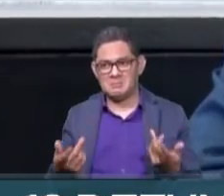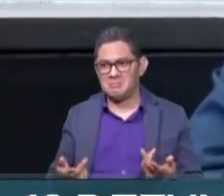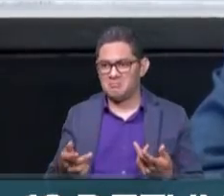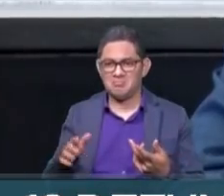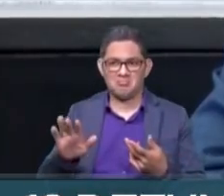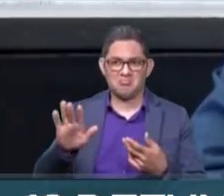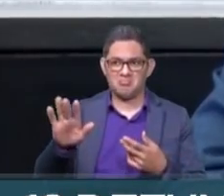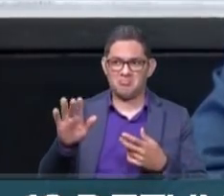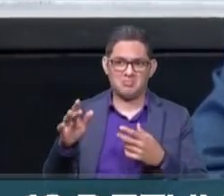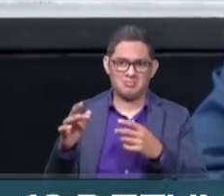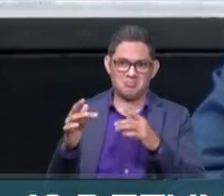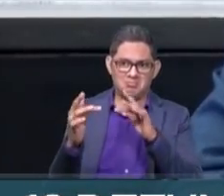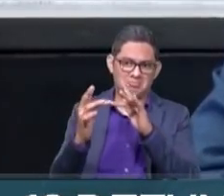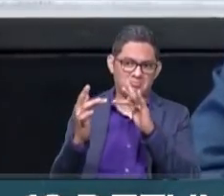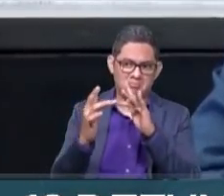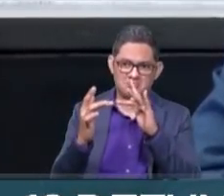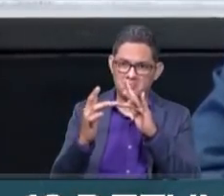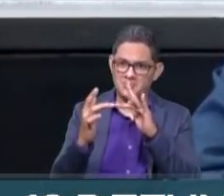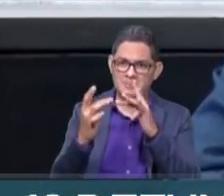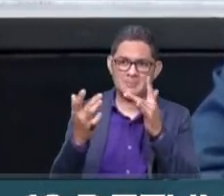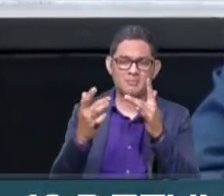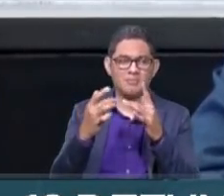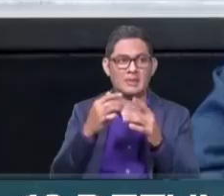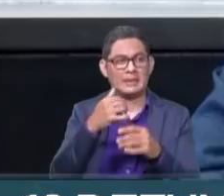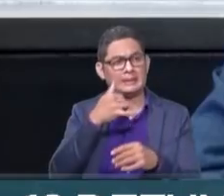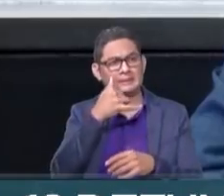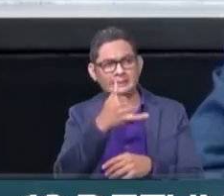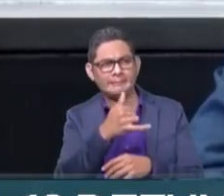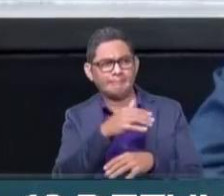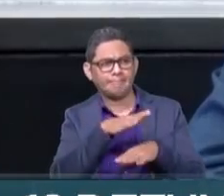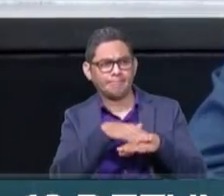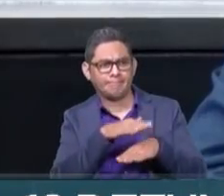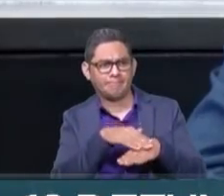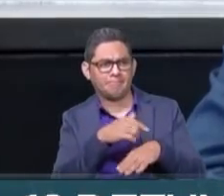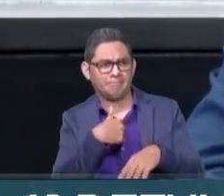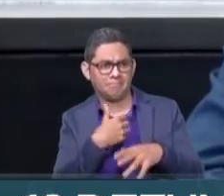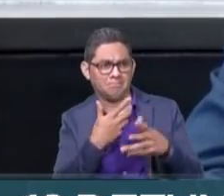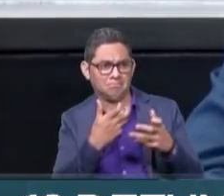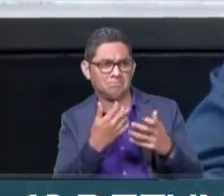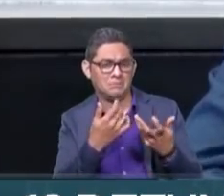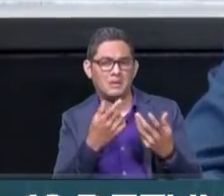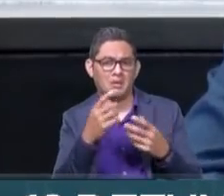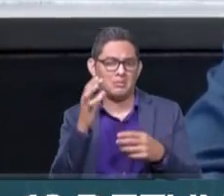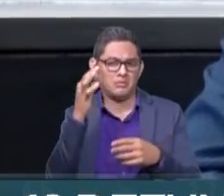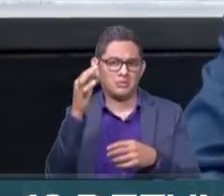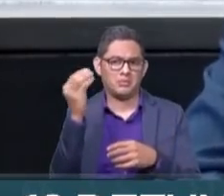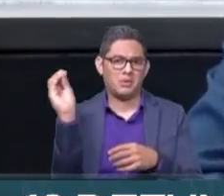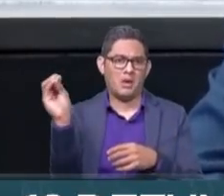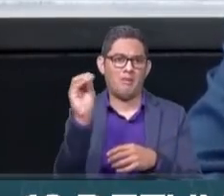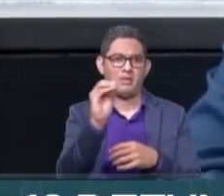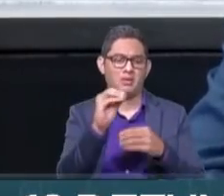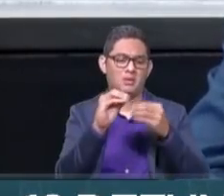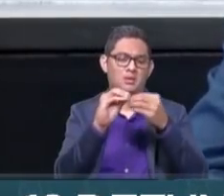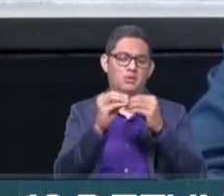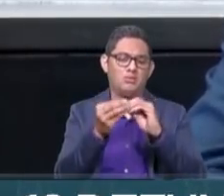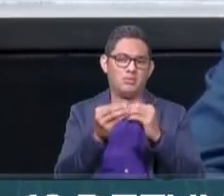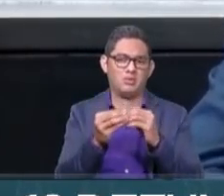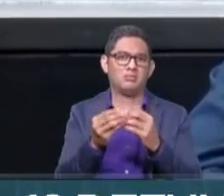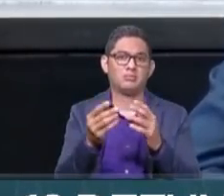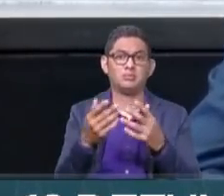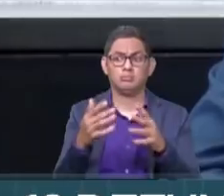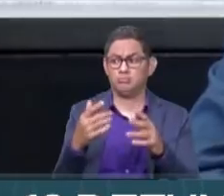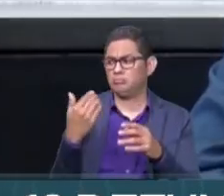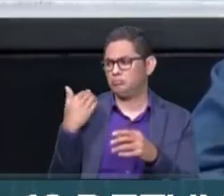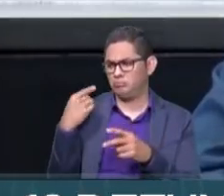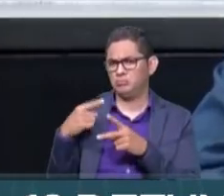telemedicina puedan solicitar para ser atendidas a través de esta plataforma. Esta metodología ya hemos